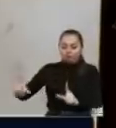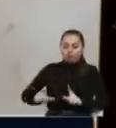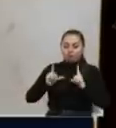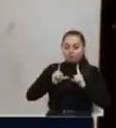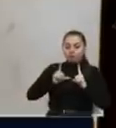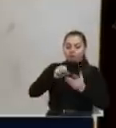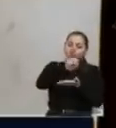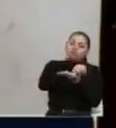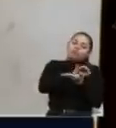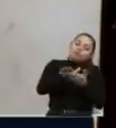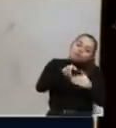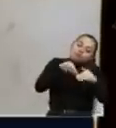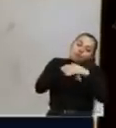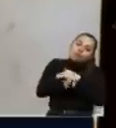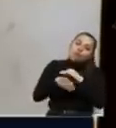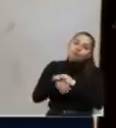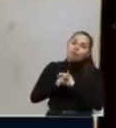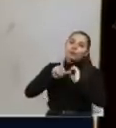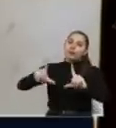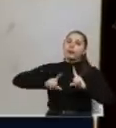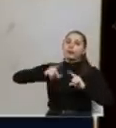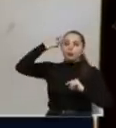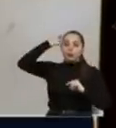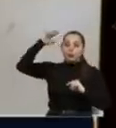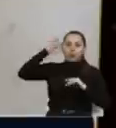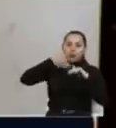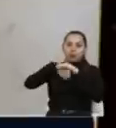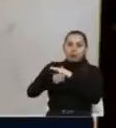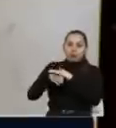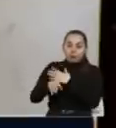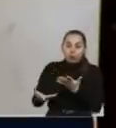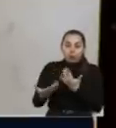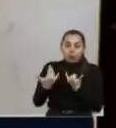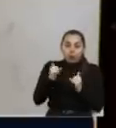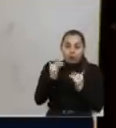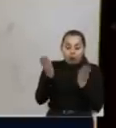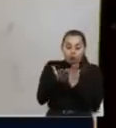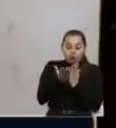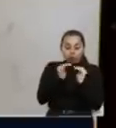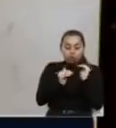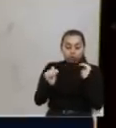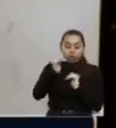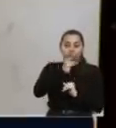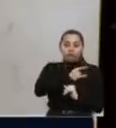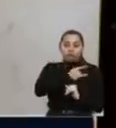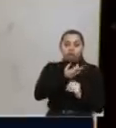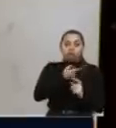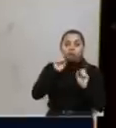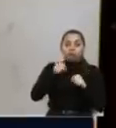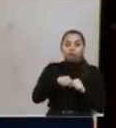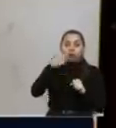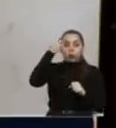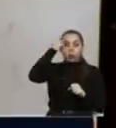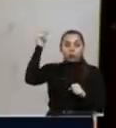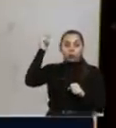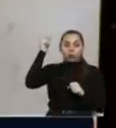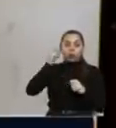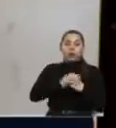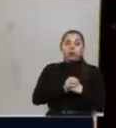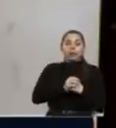becas para pregrados, ya es educación superior, para soldados